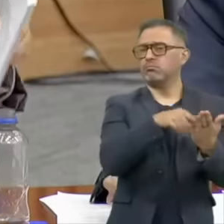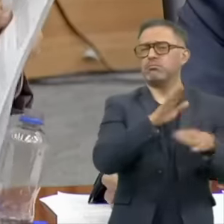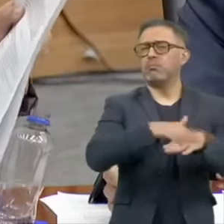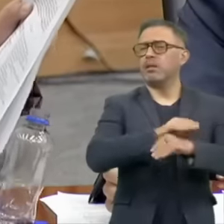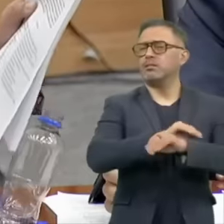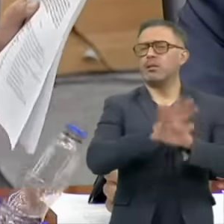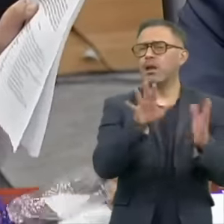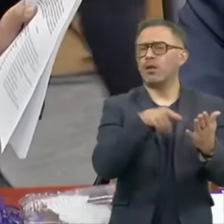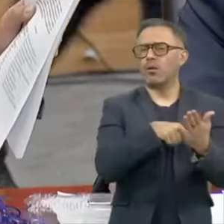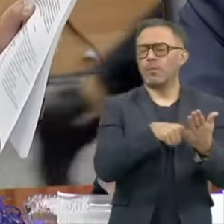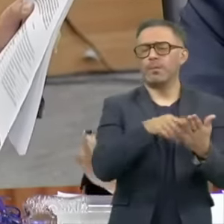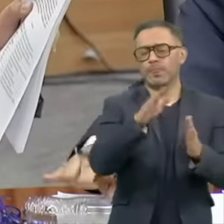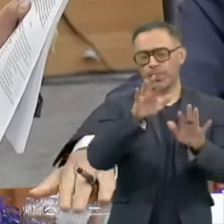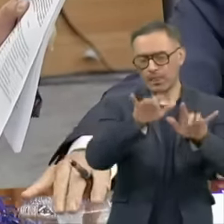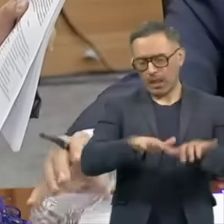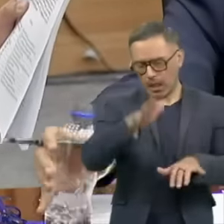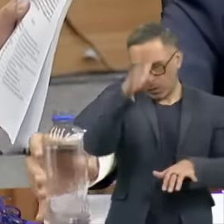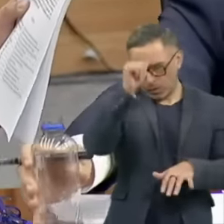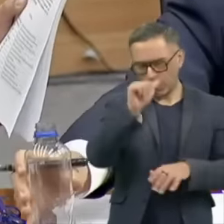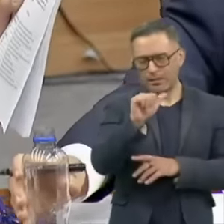acuerdo